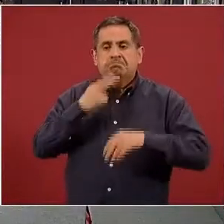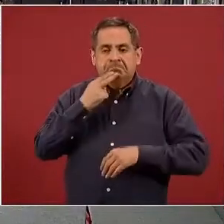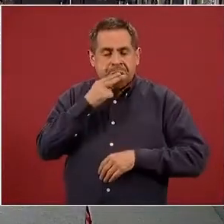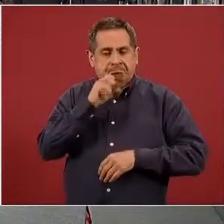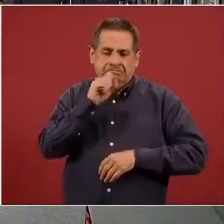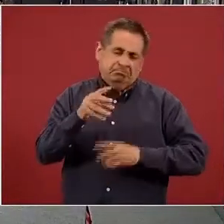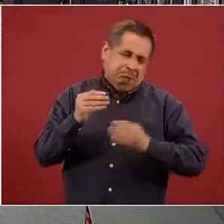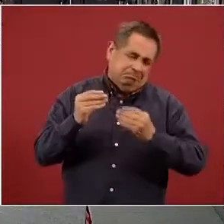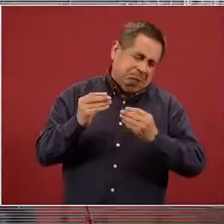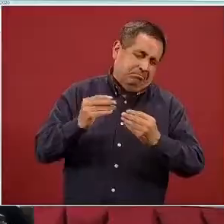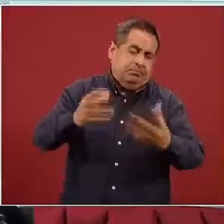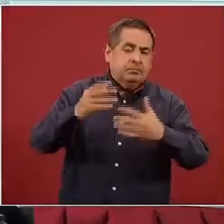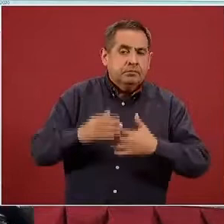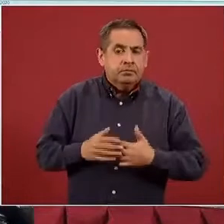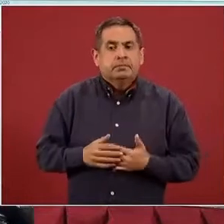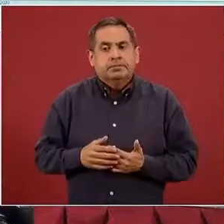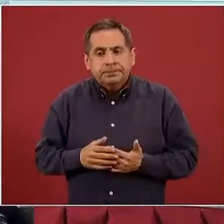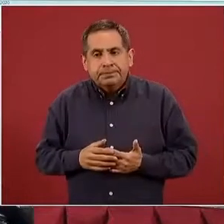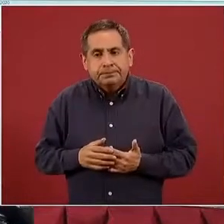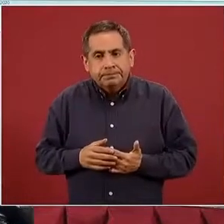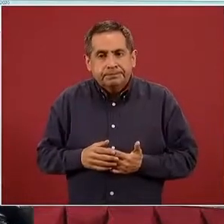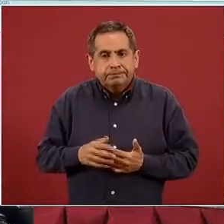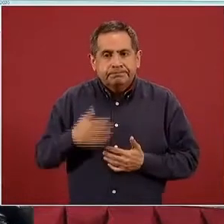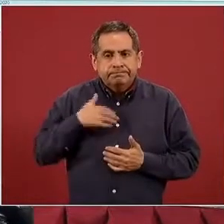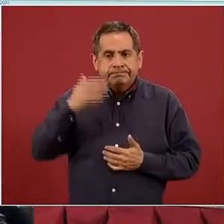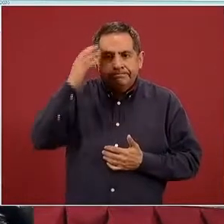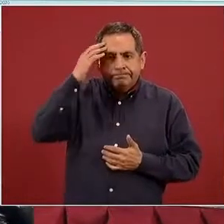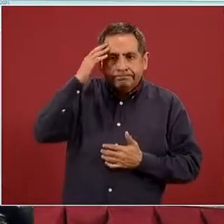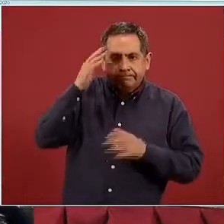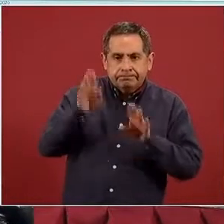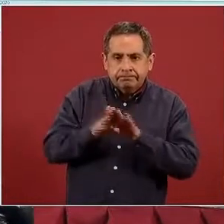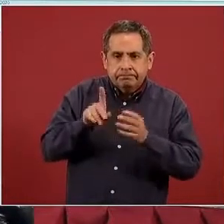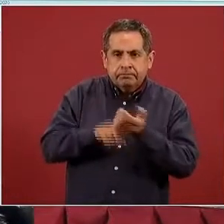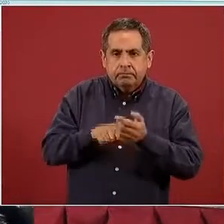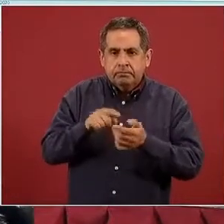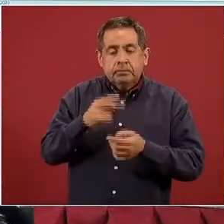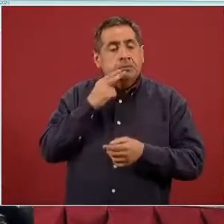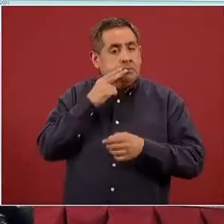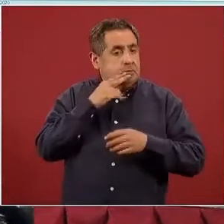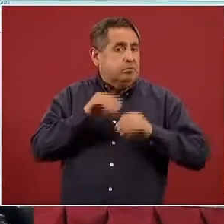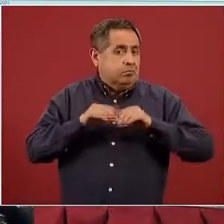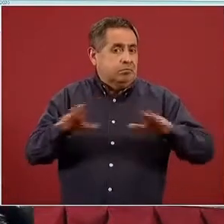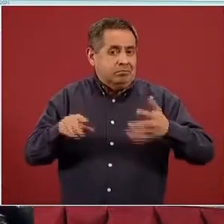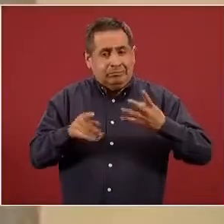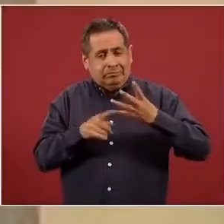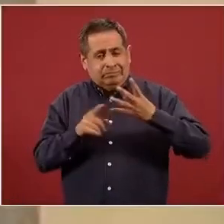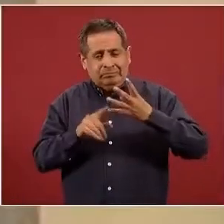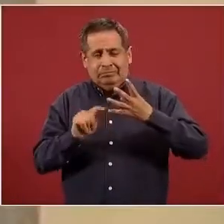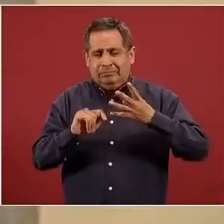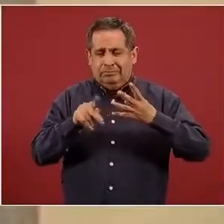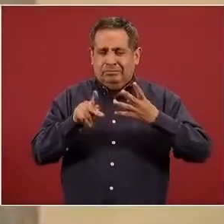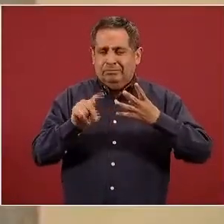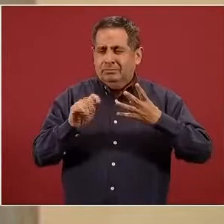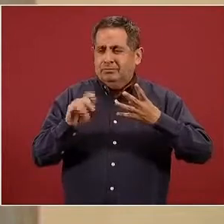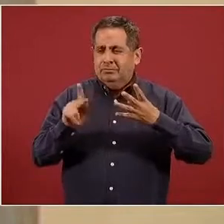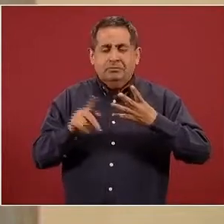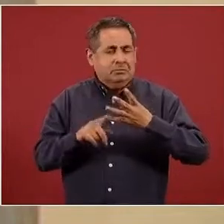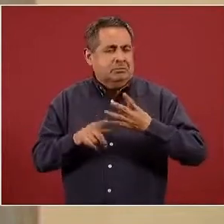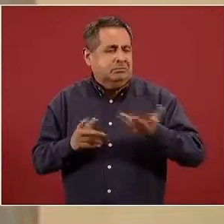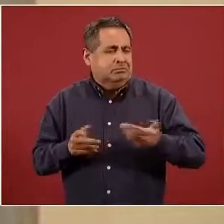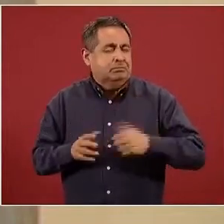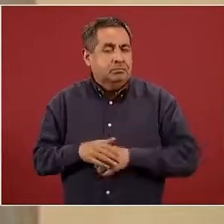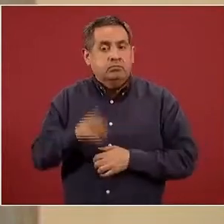utilizando. Entonces hay que saber que se encuentran muy disponibles estas redes y se tienen que ustedes meter tanto